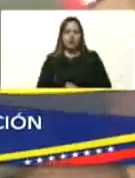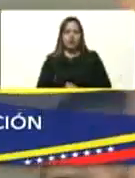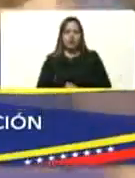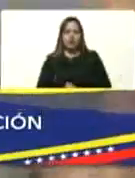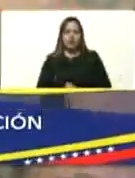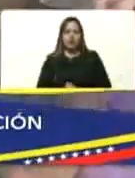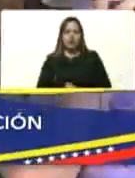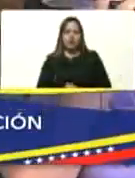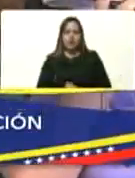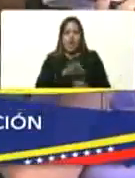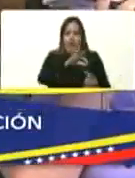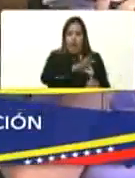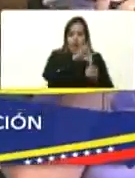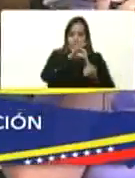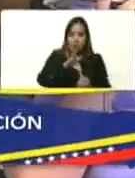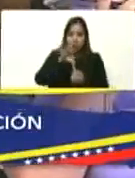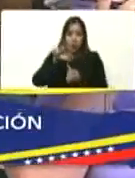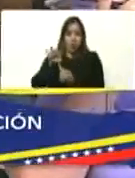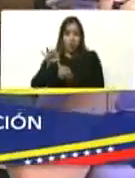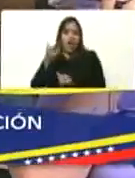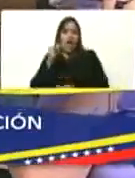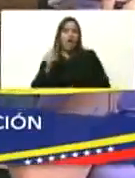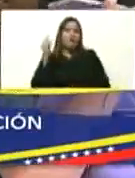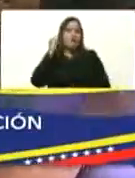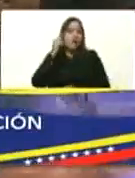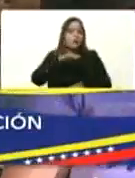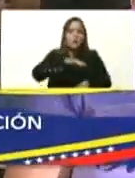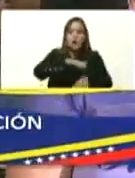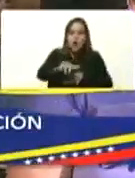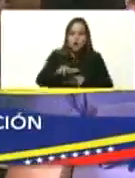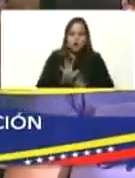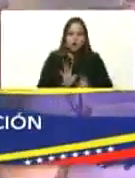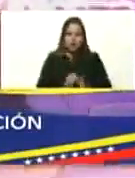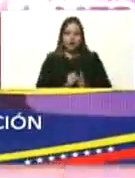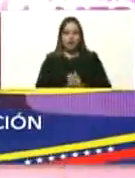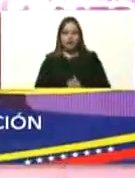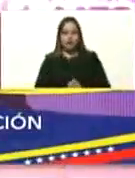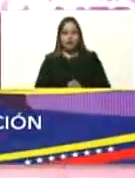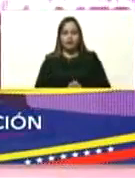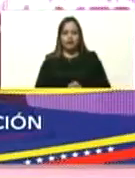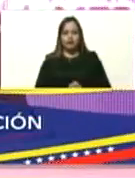de los electos fueron mujeres